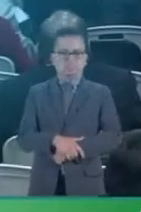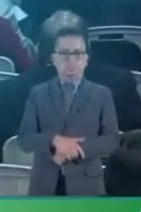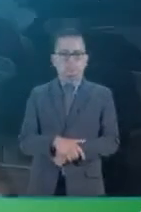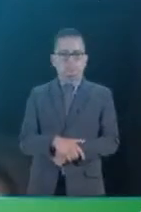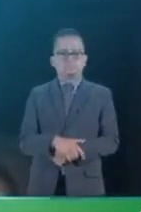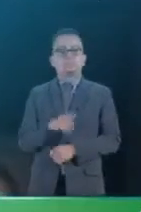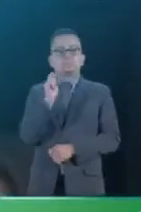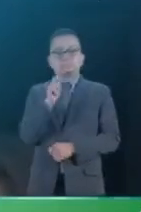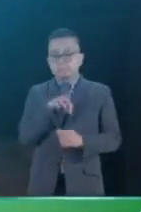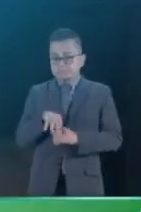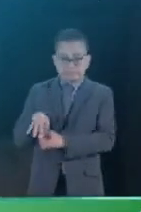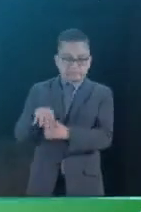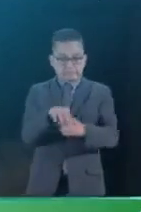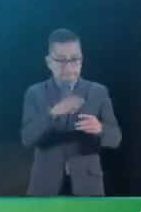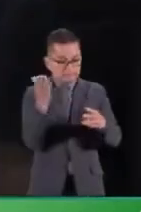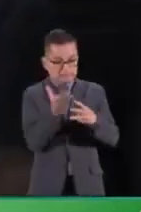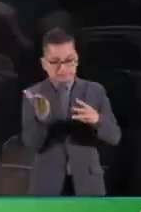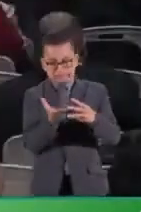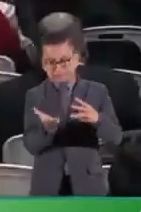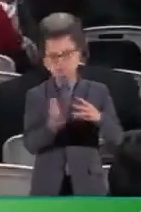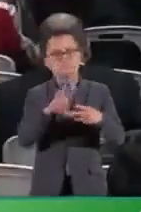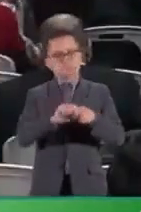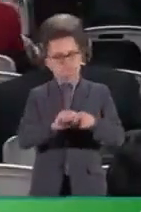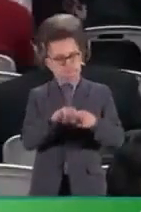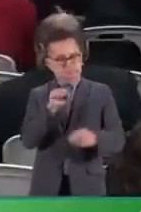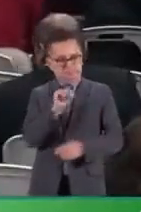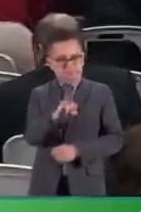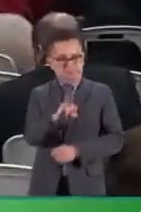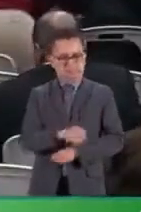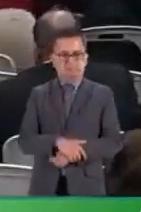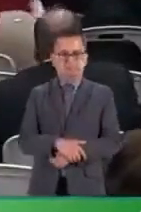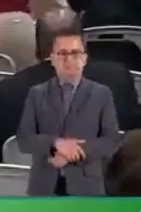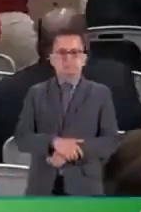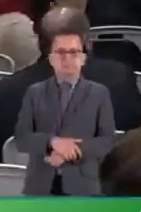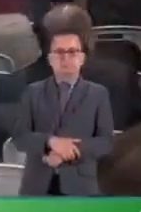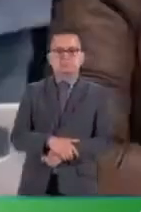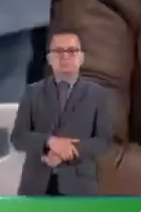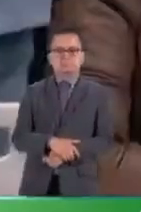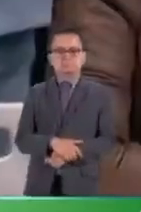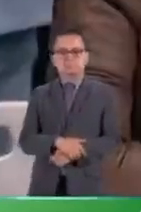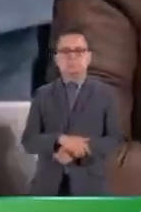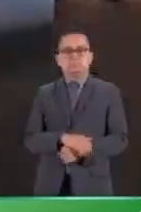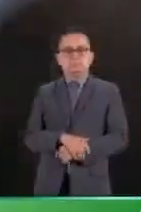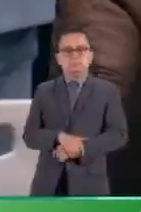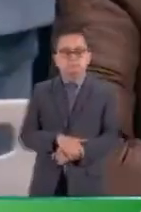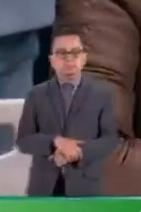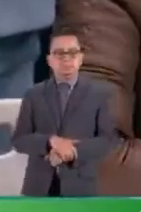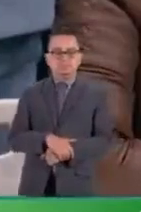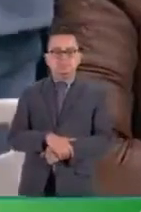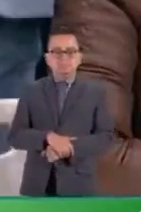mayoría calificada de manera tramposa la organización delictiva y sus aliados, pues iban a votar en favor de